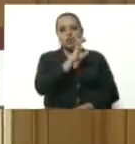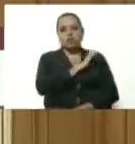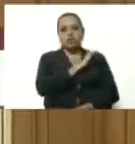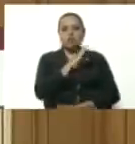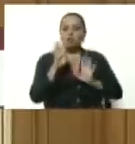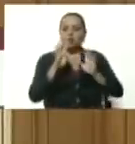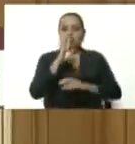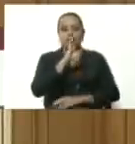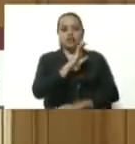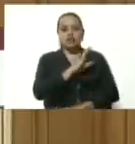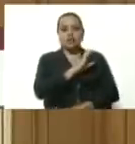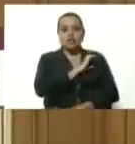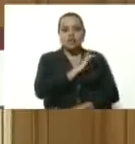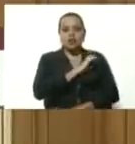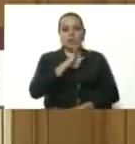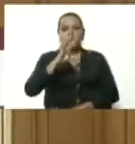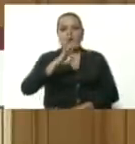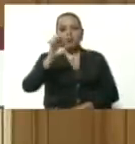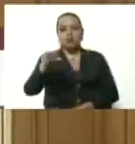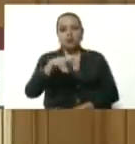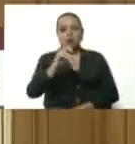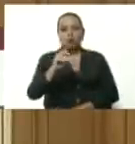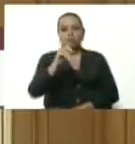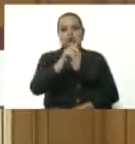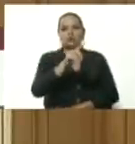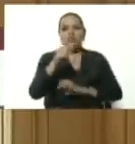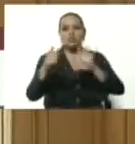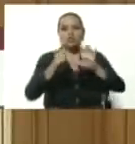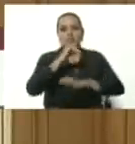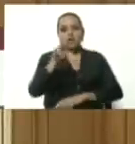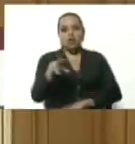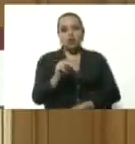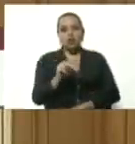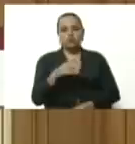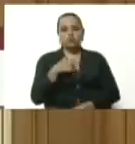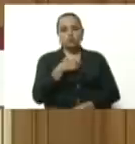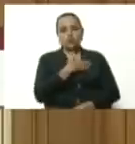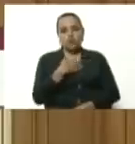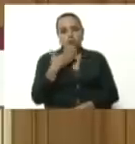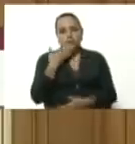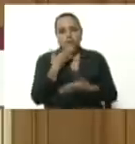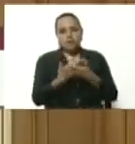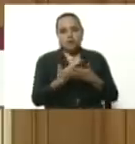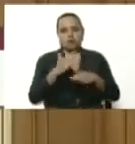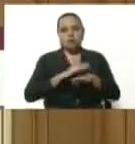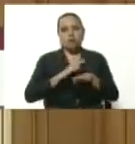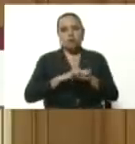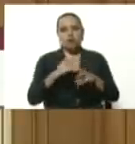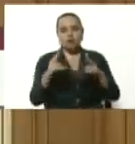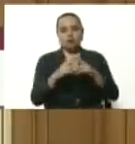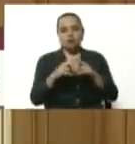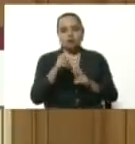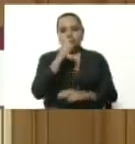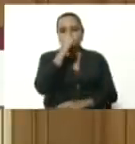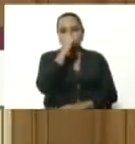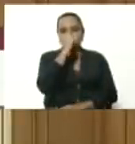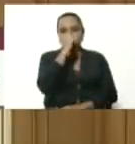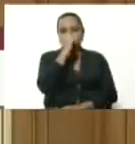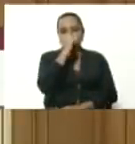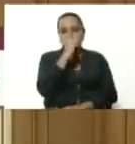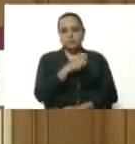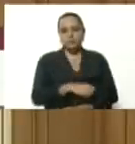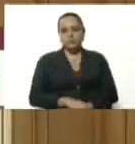de junio. Yo quiero detenerme aquí con el permiso de Pedro Carreño, pero es que como somos cuerpo legislativo y hay